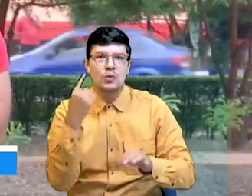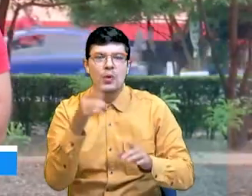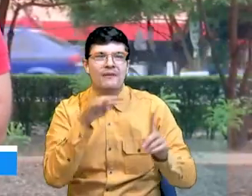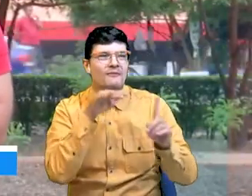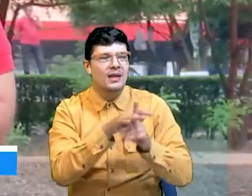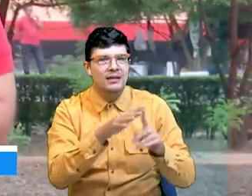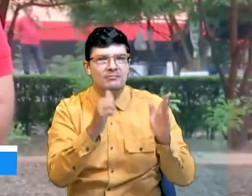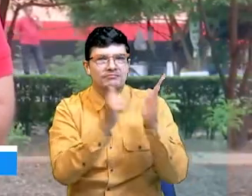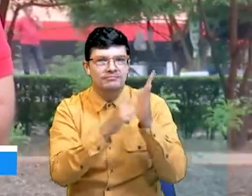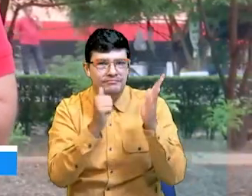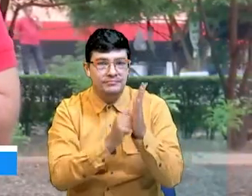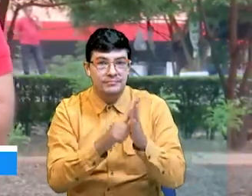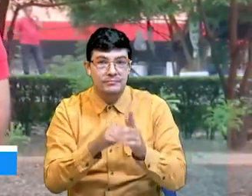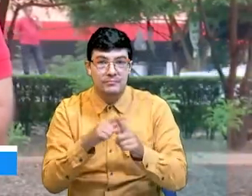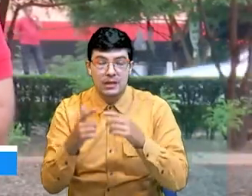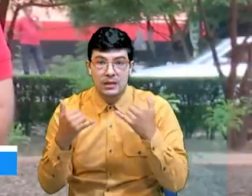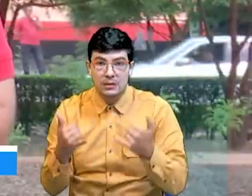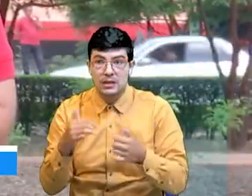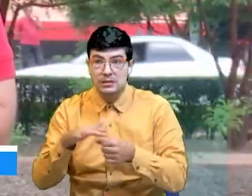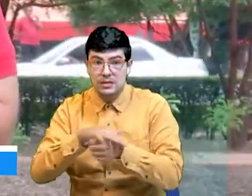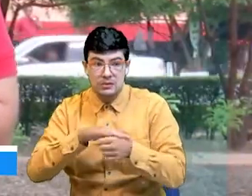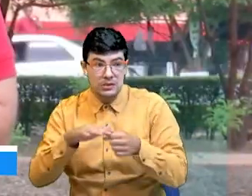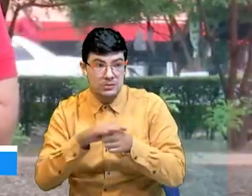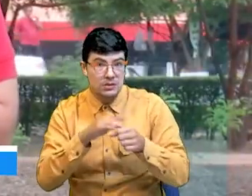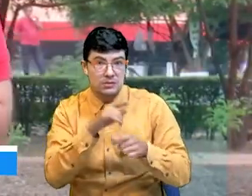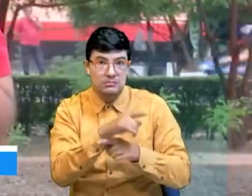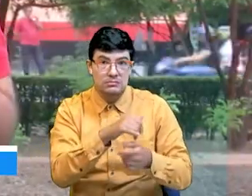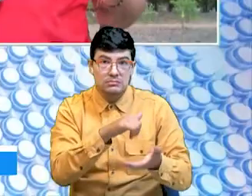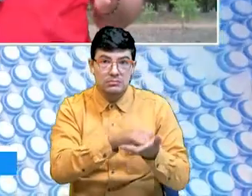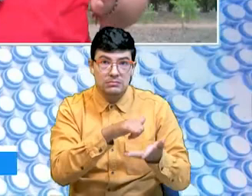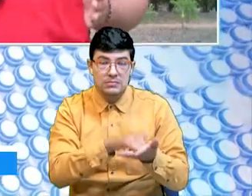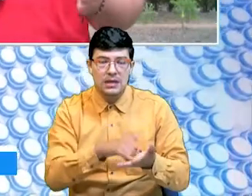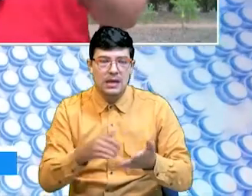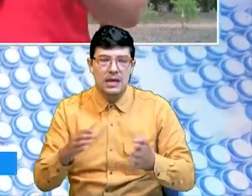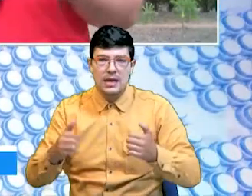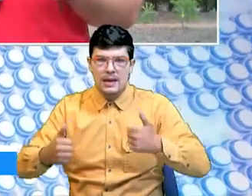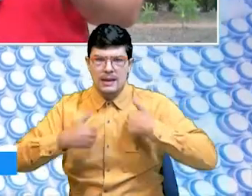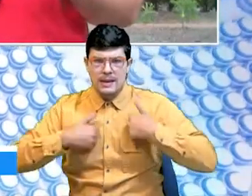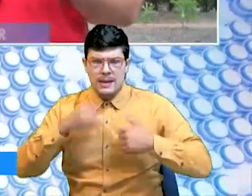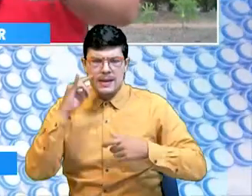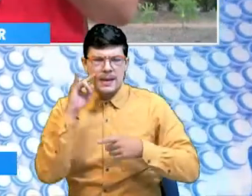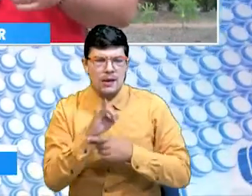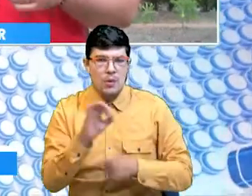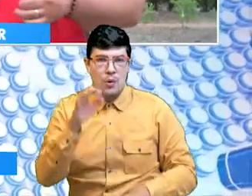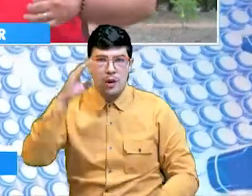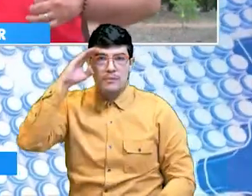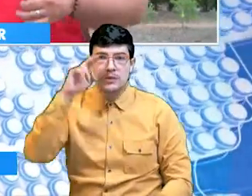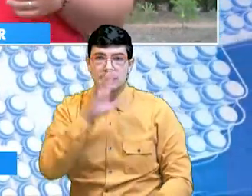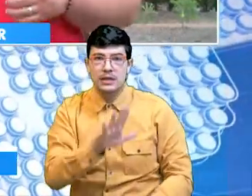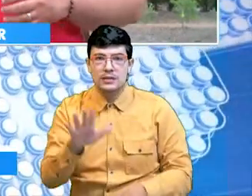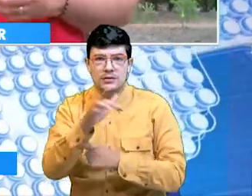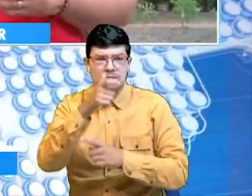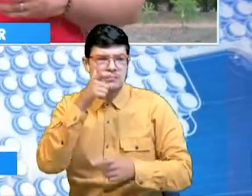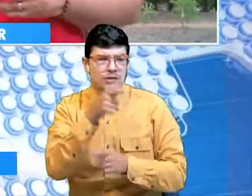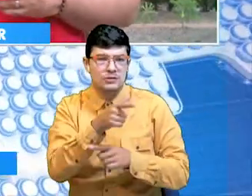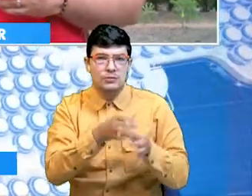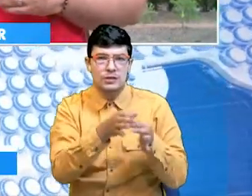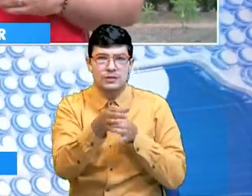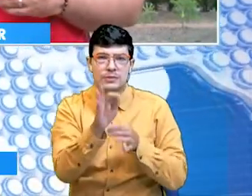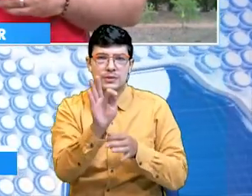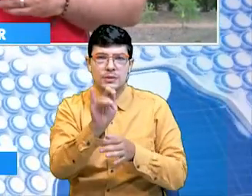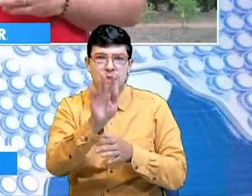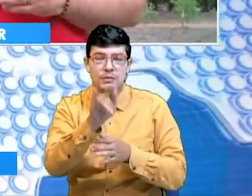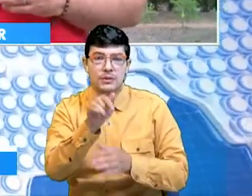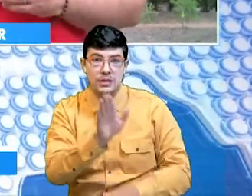Se espera que ante estas situaciones extremen medidas por parte del ejército y la policía que se acentúan allí en el municipio de Tibú.